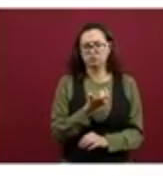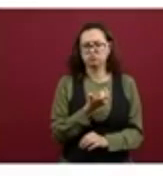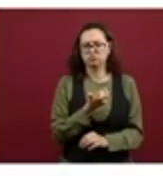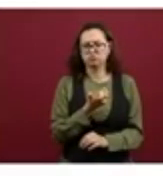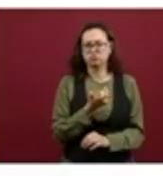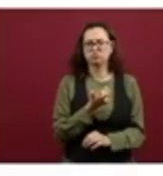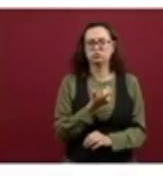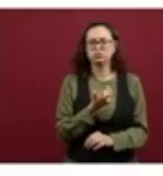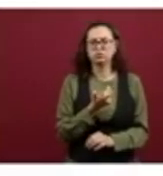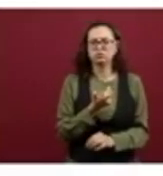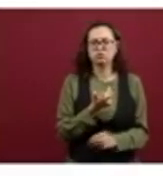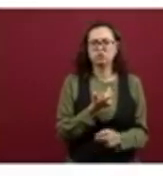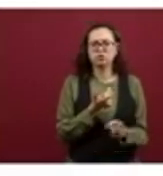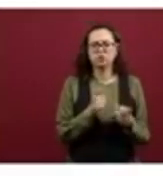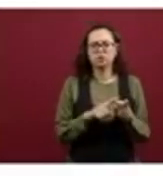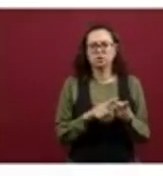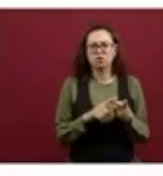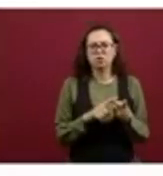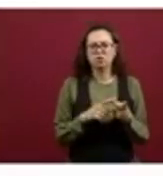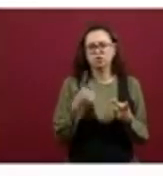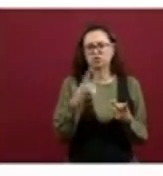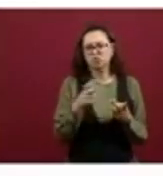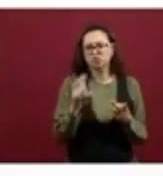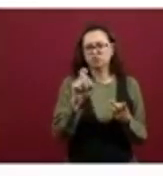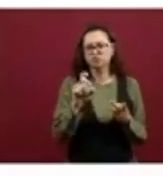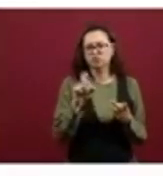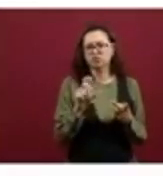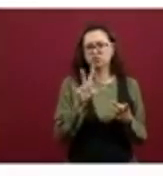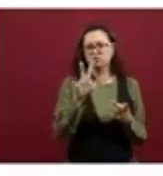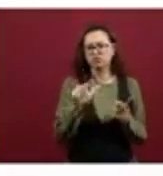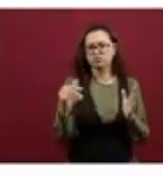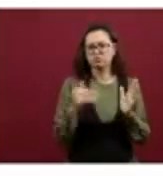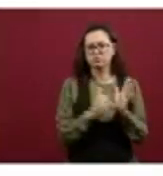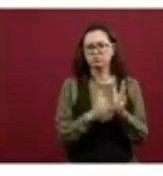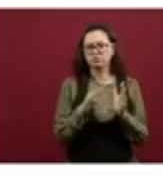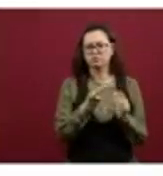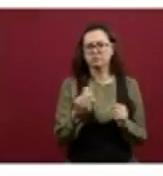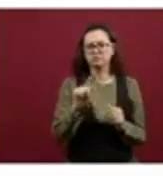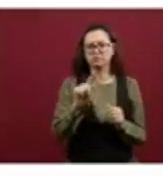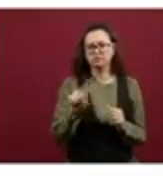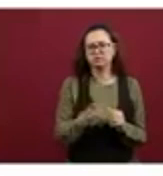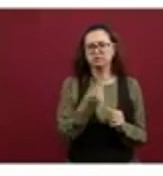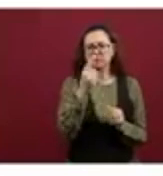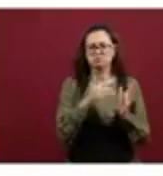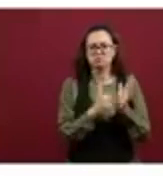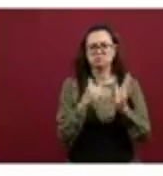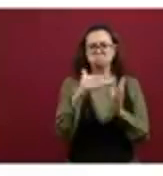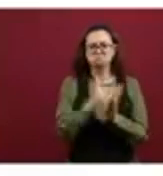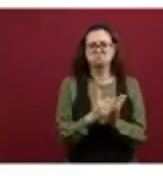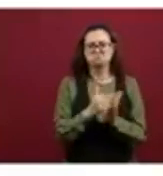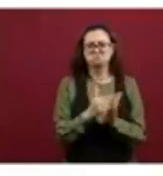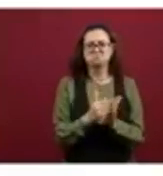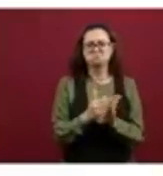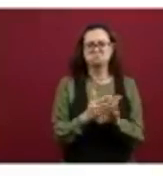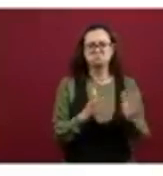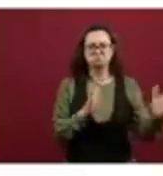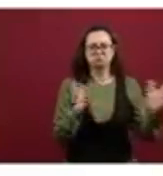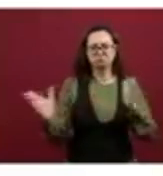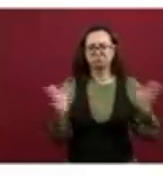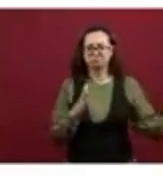actual, y 238 mil 971 millones de pesos sobre las condonaciones